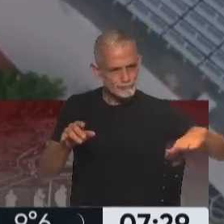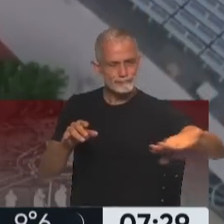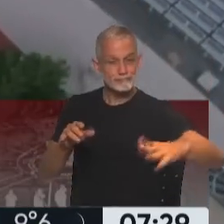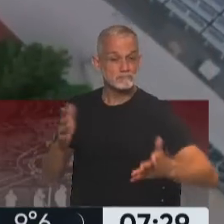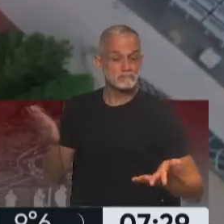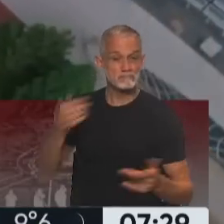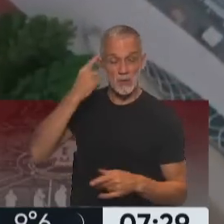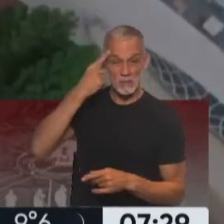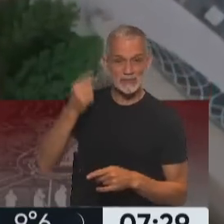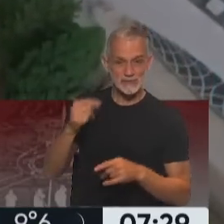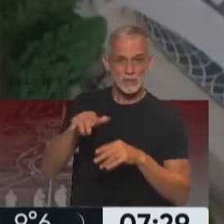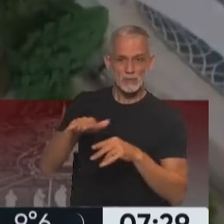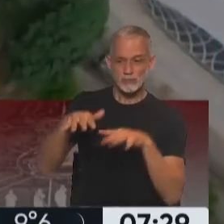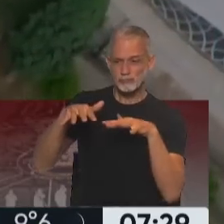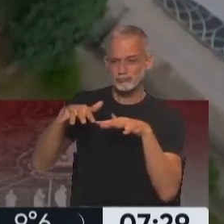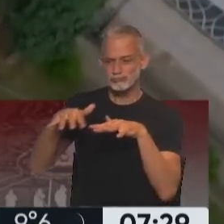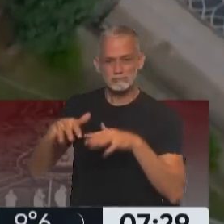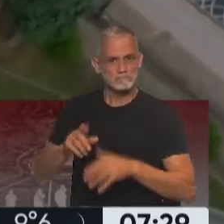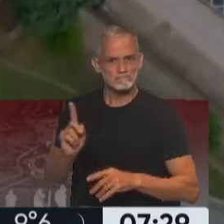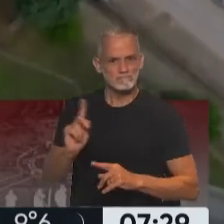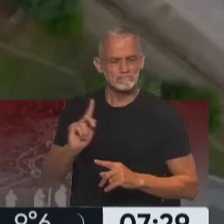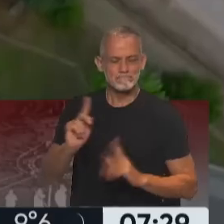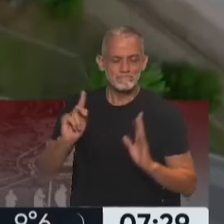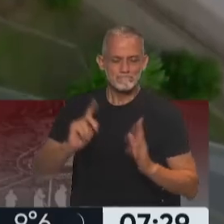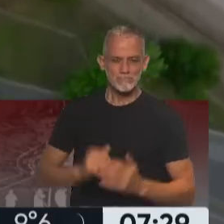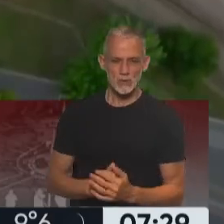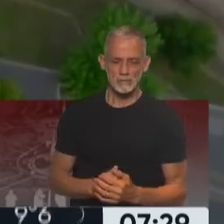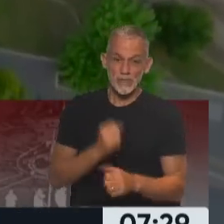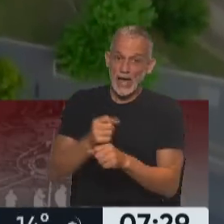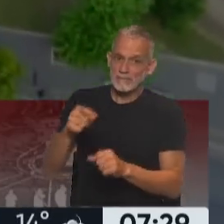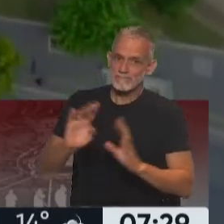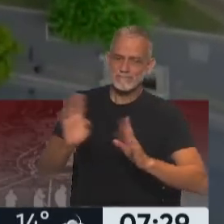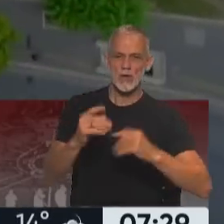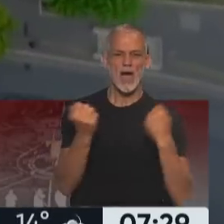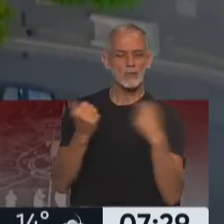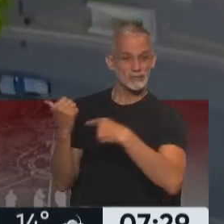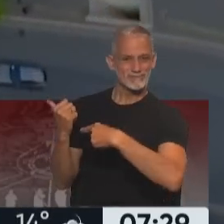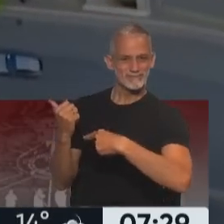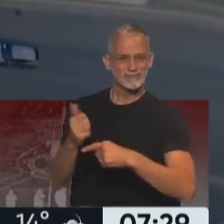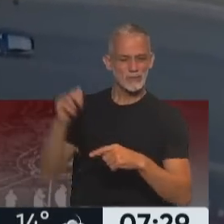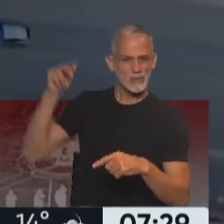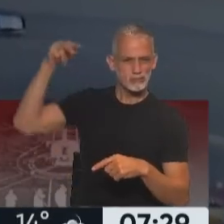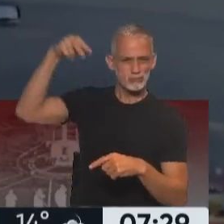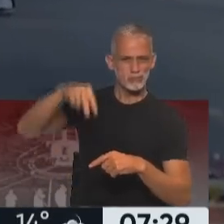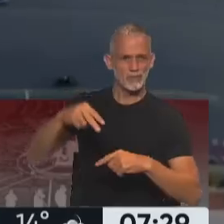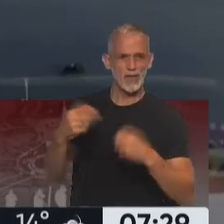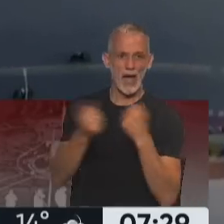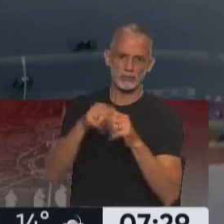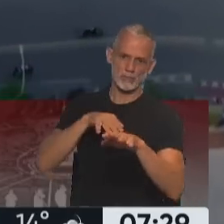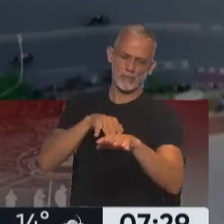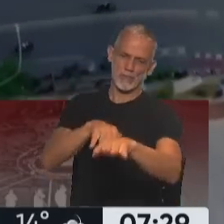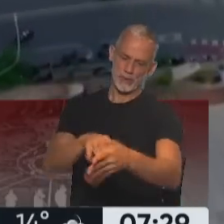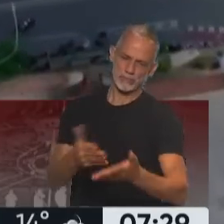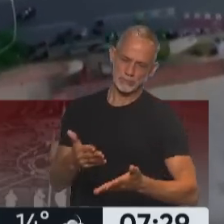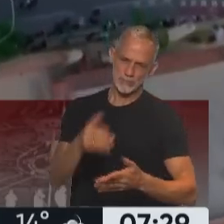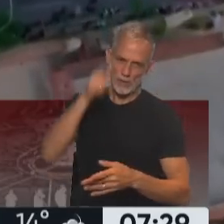En principio, esta posibilidad no se va a concretar. Y de hecho Hasta no es el ahora único no. vehículo, mira la No, imagen no, aérea. varios vehículos atrás papamóvil también, secundado claro.